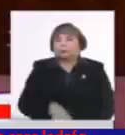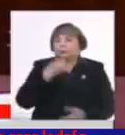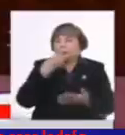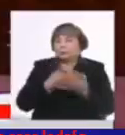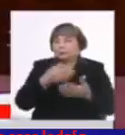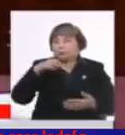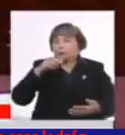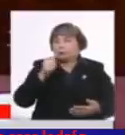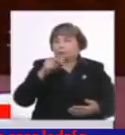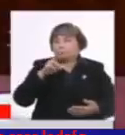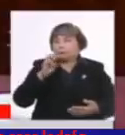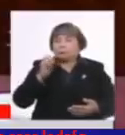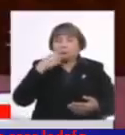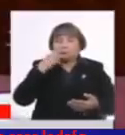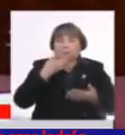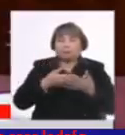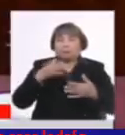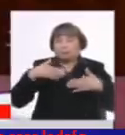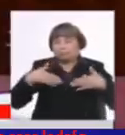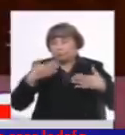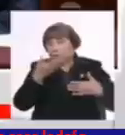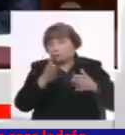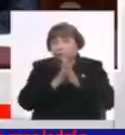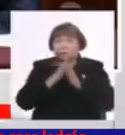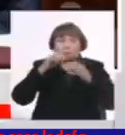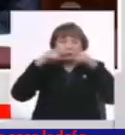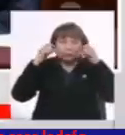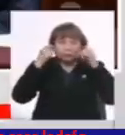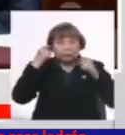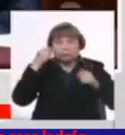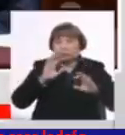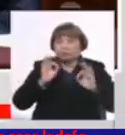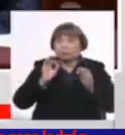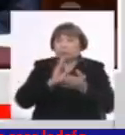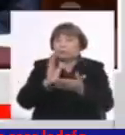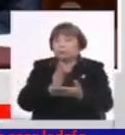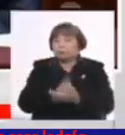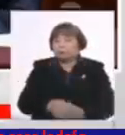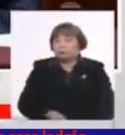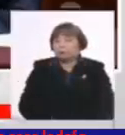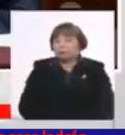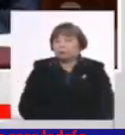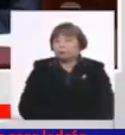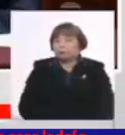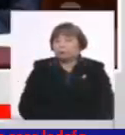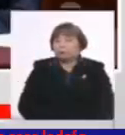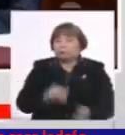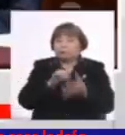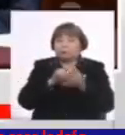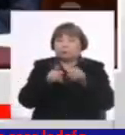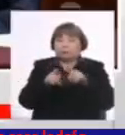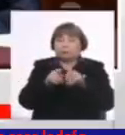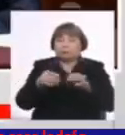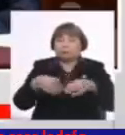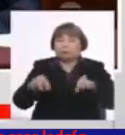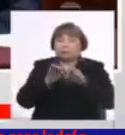912-671199. Señorita Paredes, para escucharla mejor, ¿puede usted retirarse la mascarilla? No hay ningún inconveniente. Y también sería